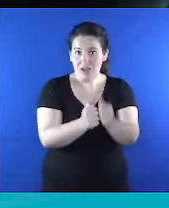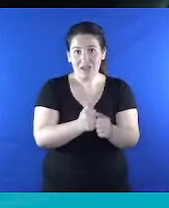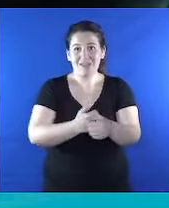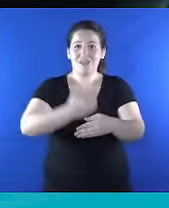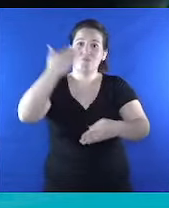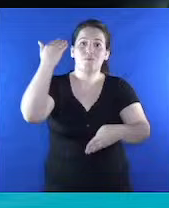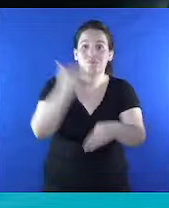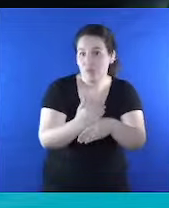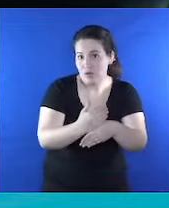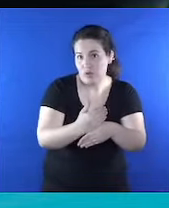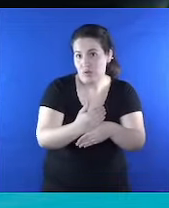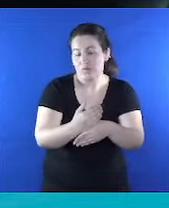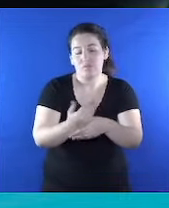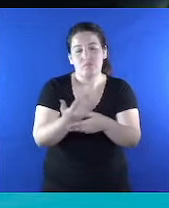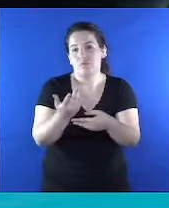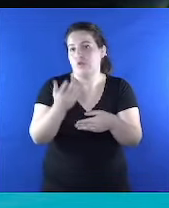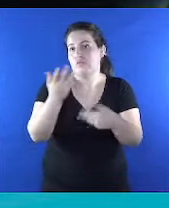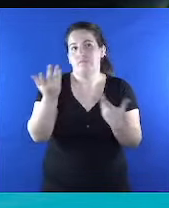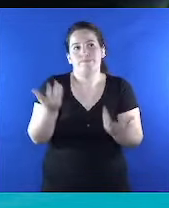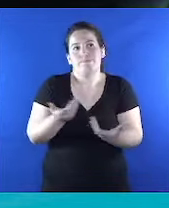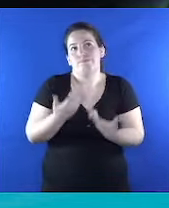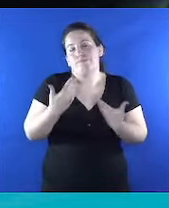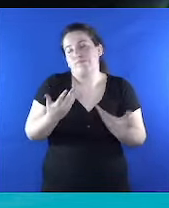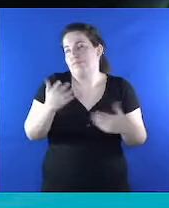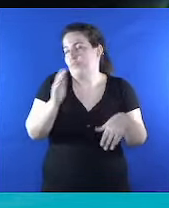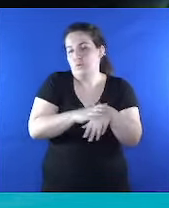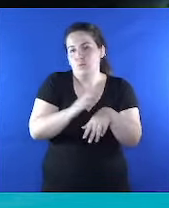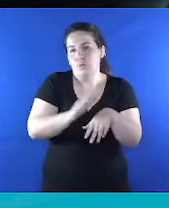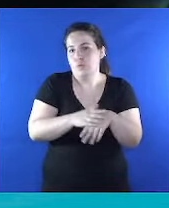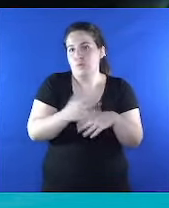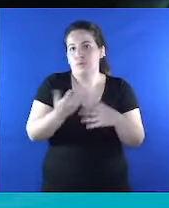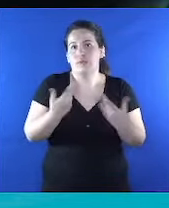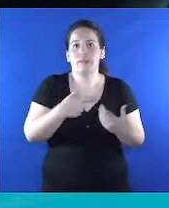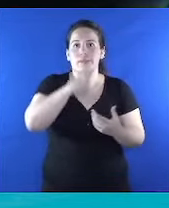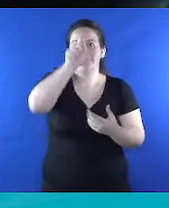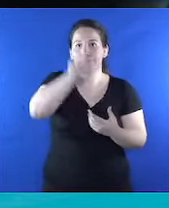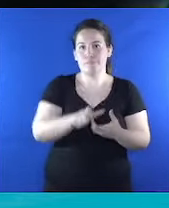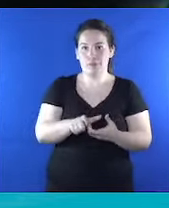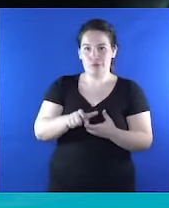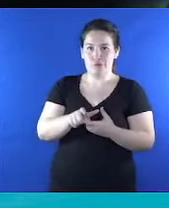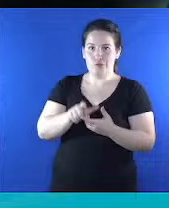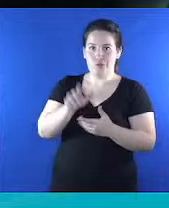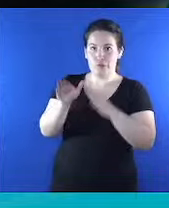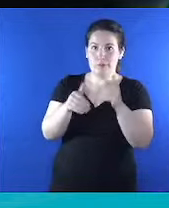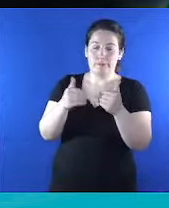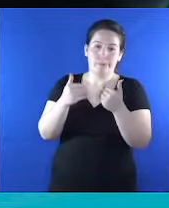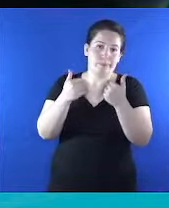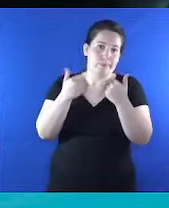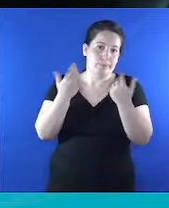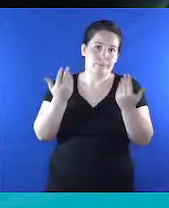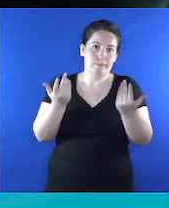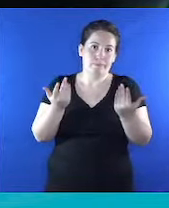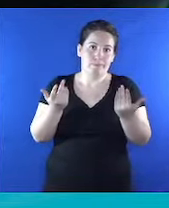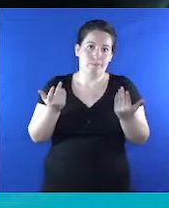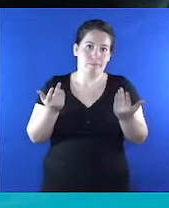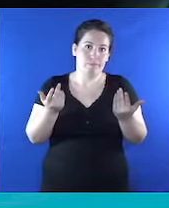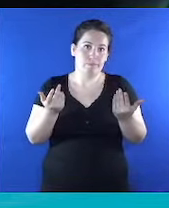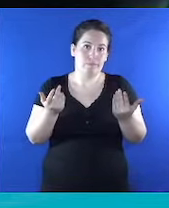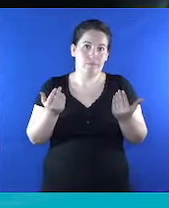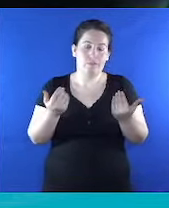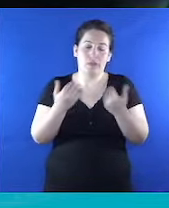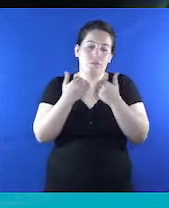Cierra porque probablemente el empleador desconoce